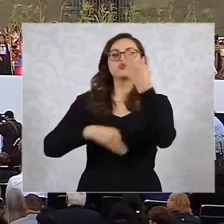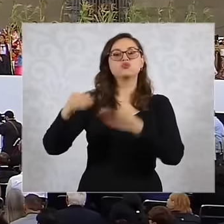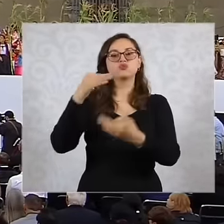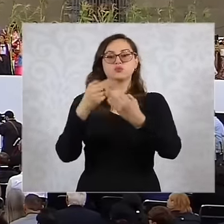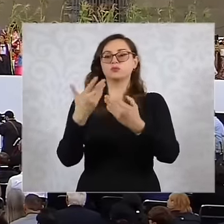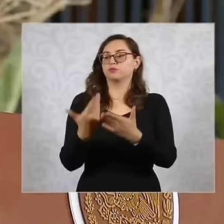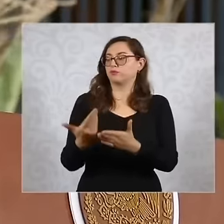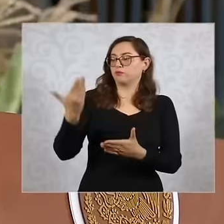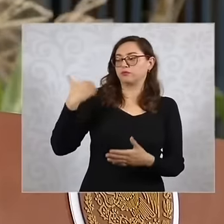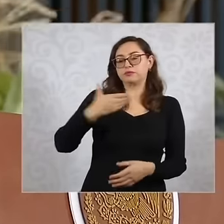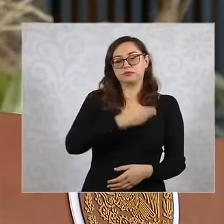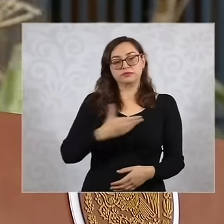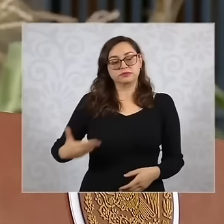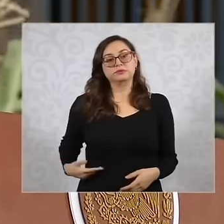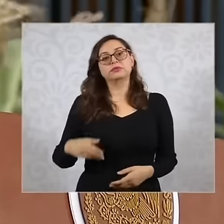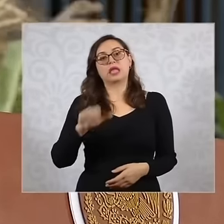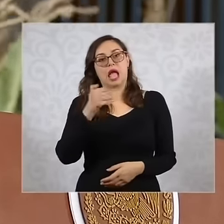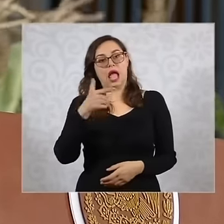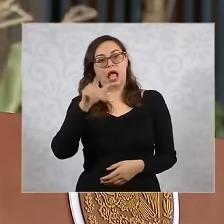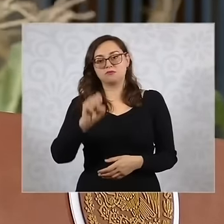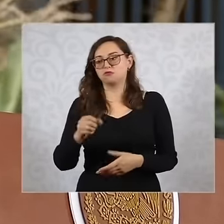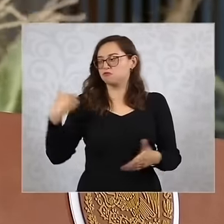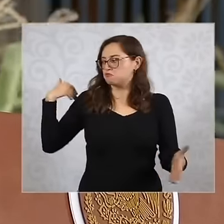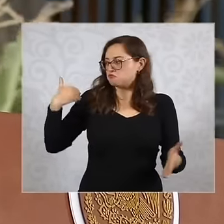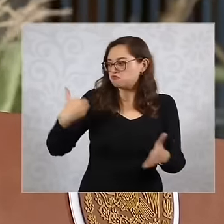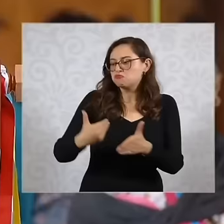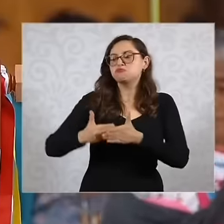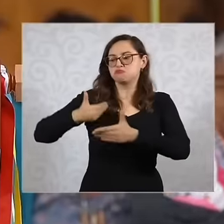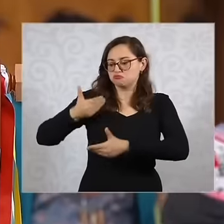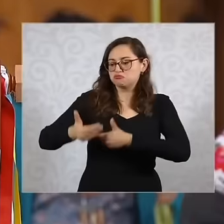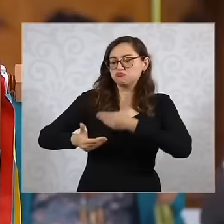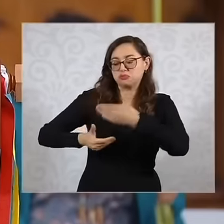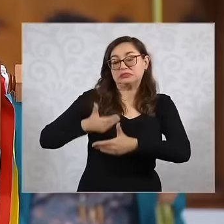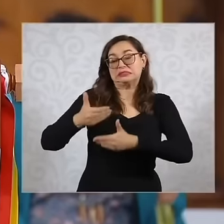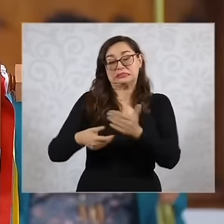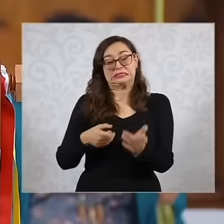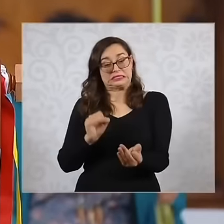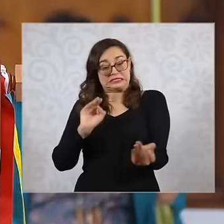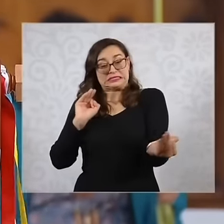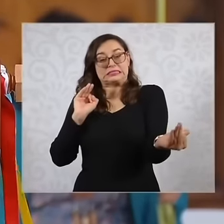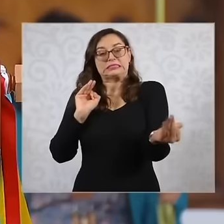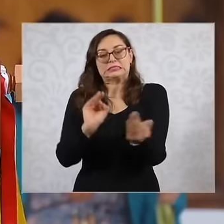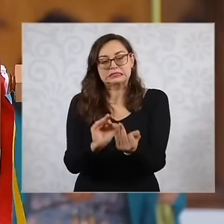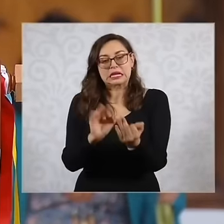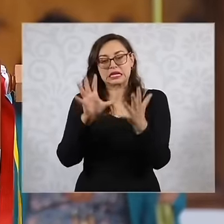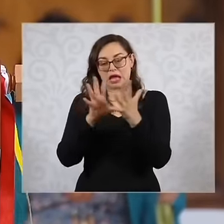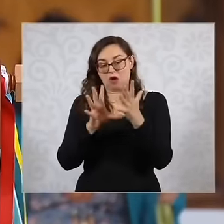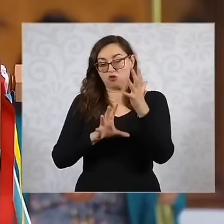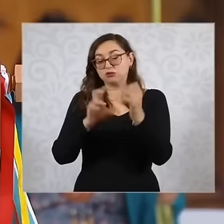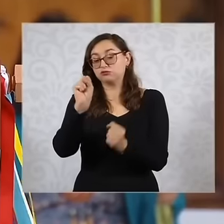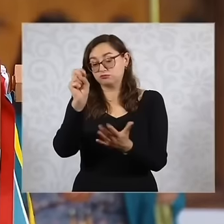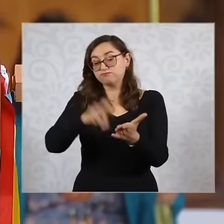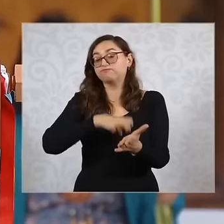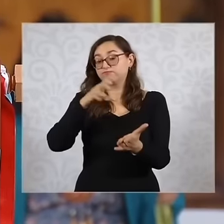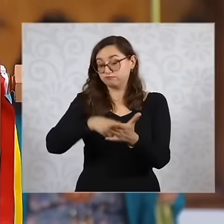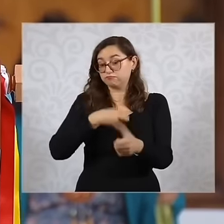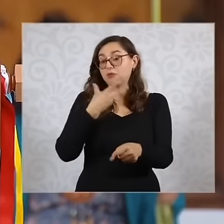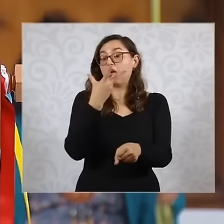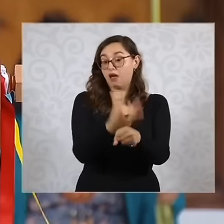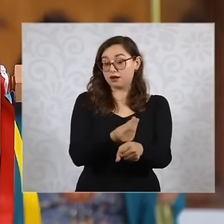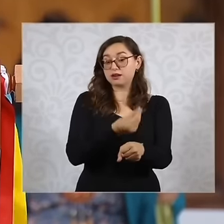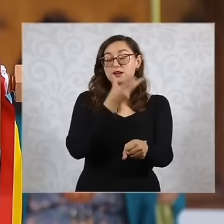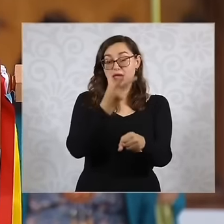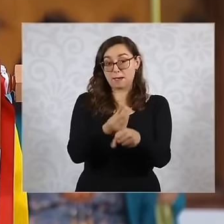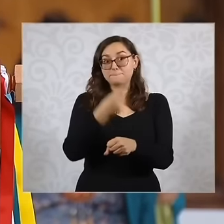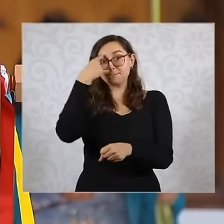el presidente López Obrador. Ya viene la reforma constitucional en esta materia y vamos a